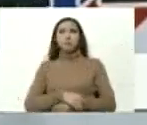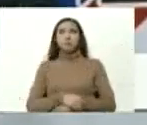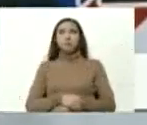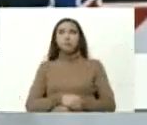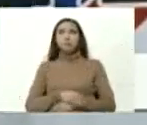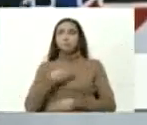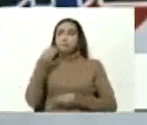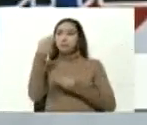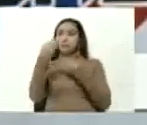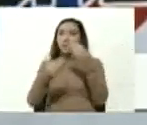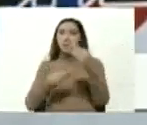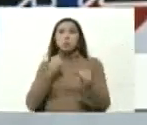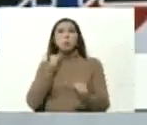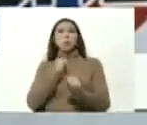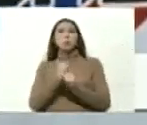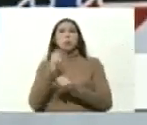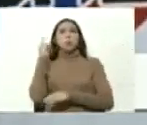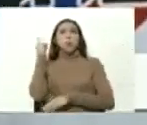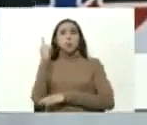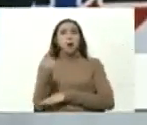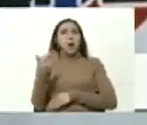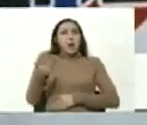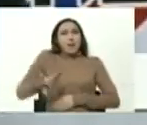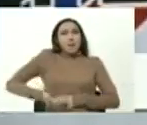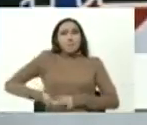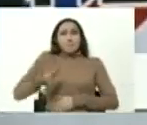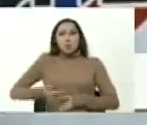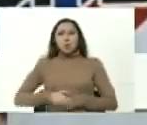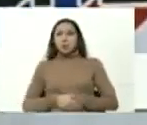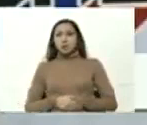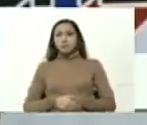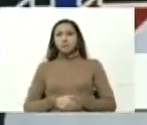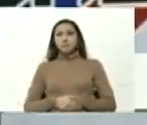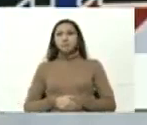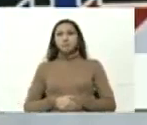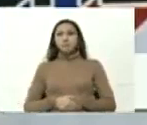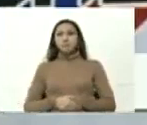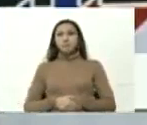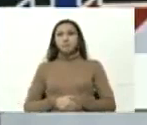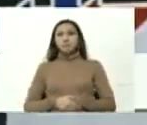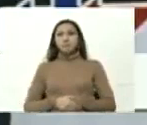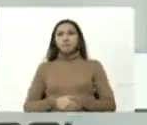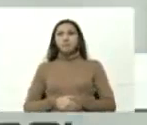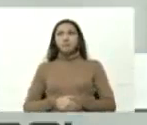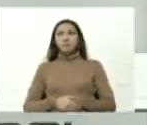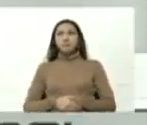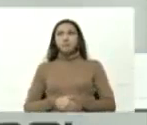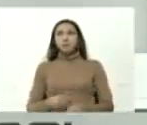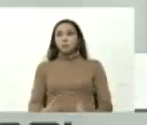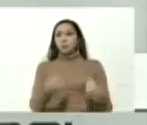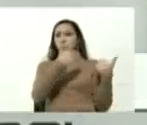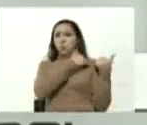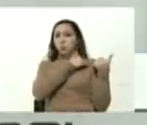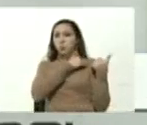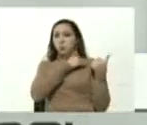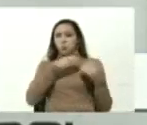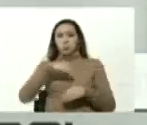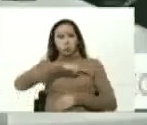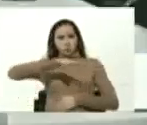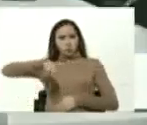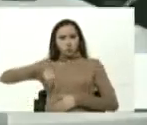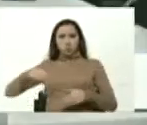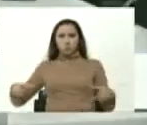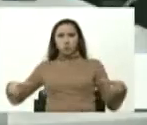haciendo la tarea, cumpliendo una tarea importantísima, fundamental, que le corresponde al Consejo Nacional